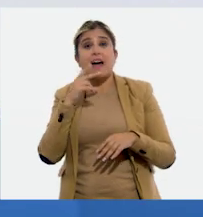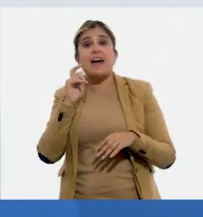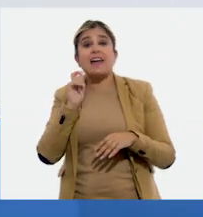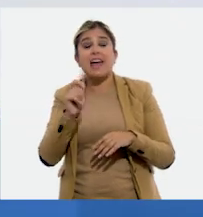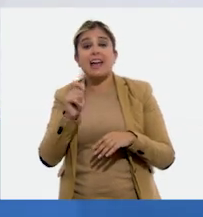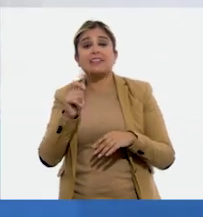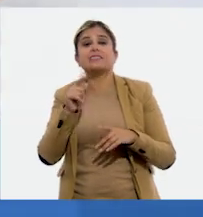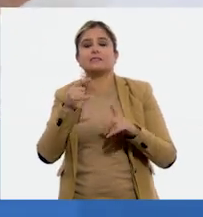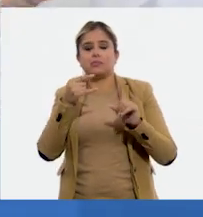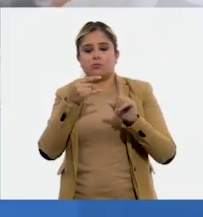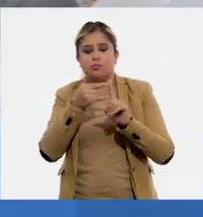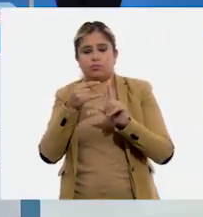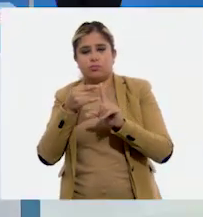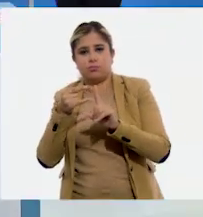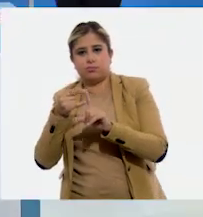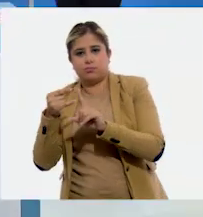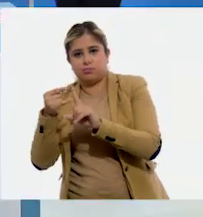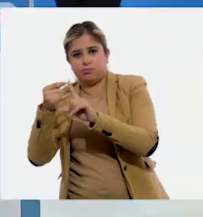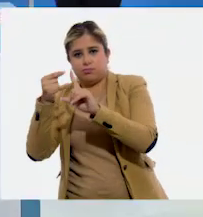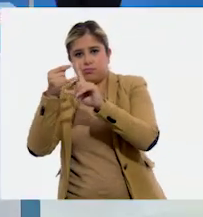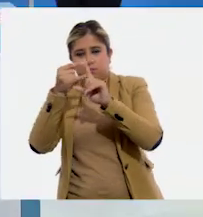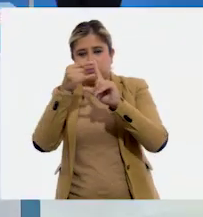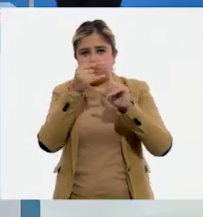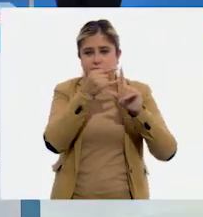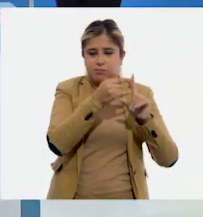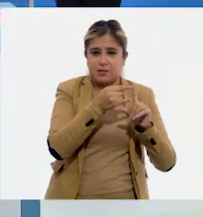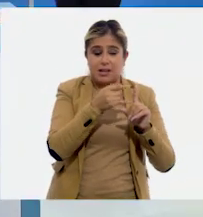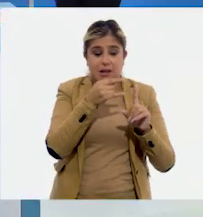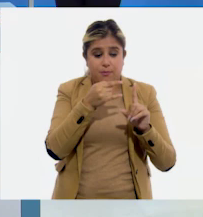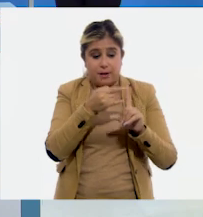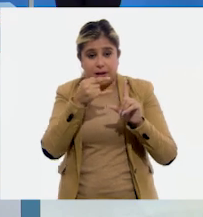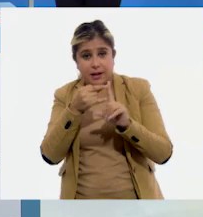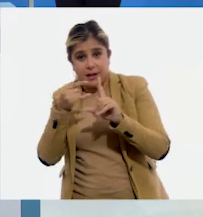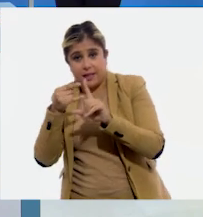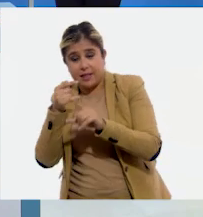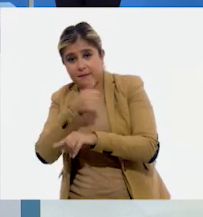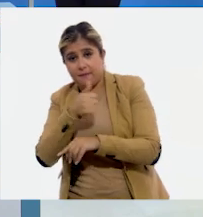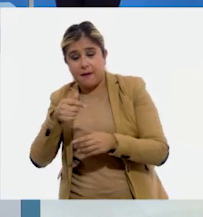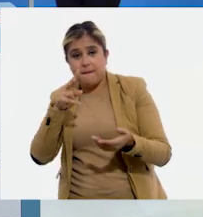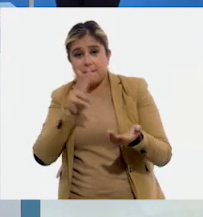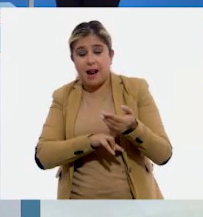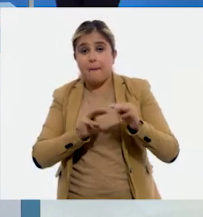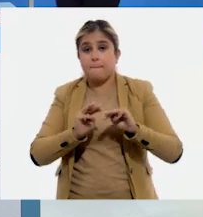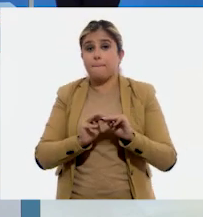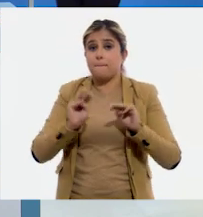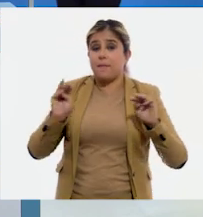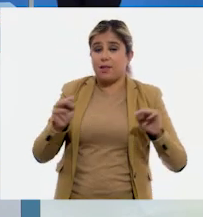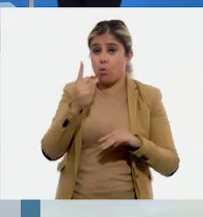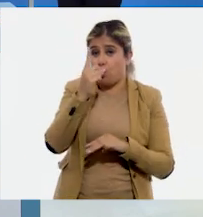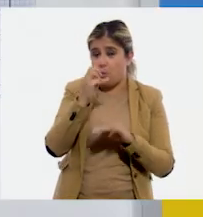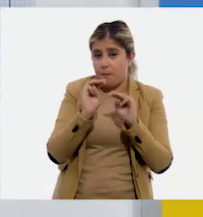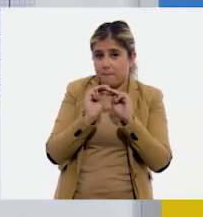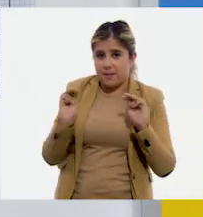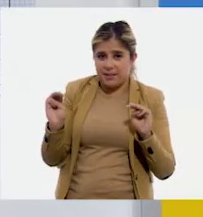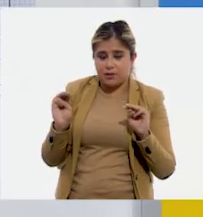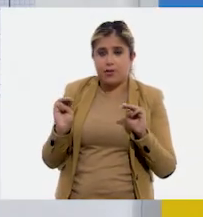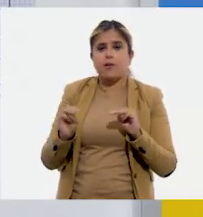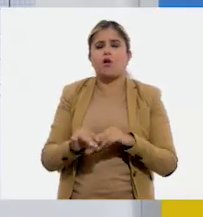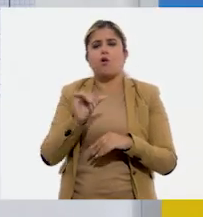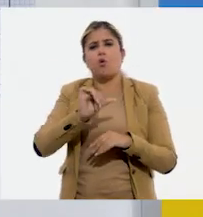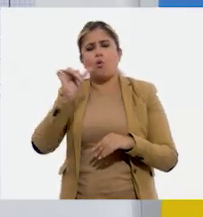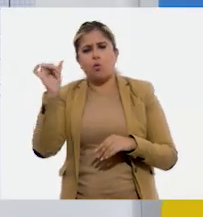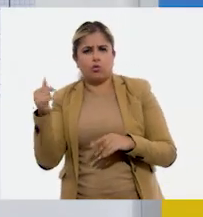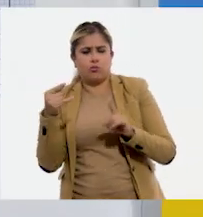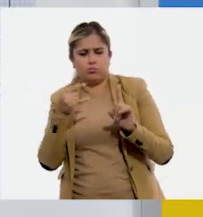unidad cuadriculada. Y cada cuadrito dijimos que se llama metro cuadrado. Uh-huh. Hay otras